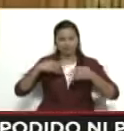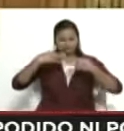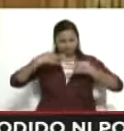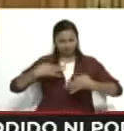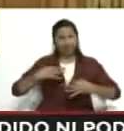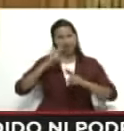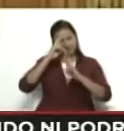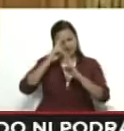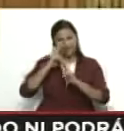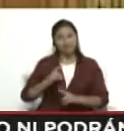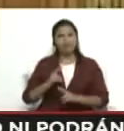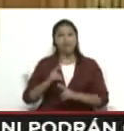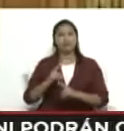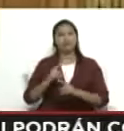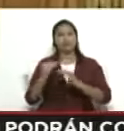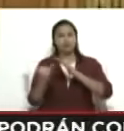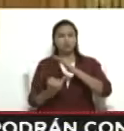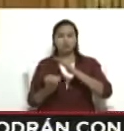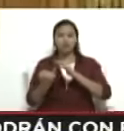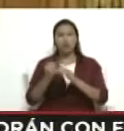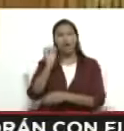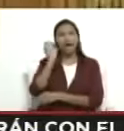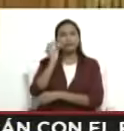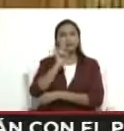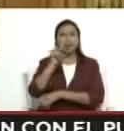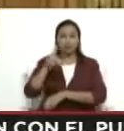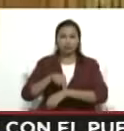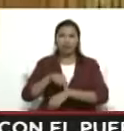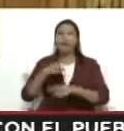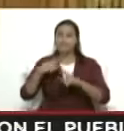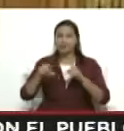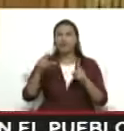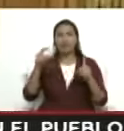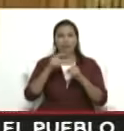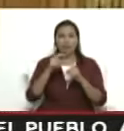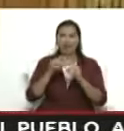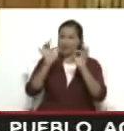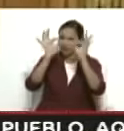respetada institución, pero creo que es la que les queda mejor.